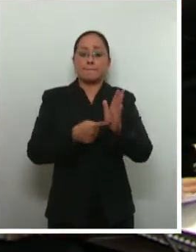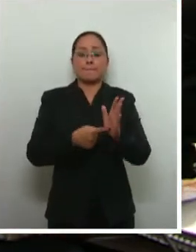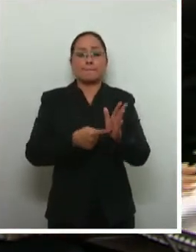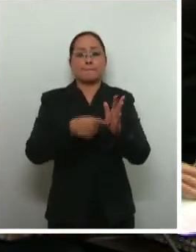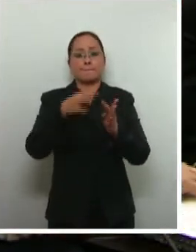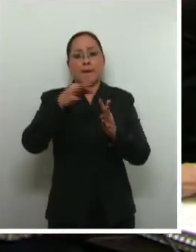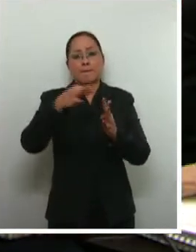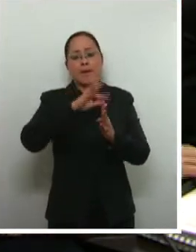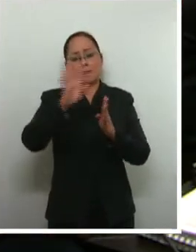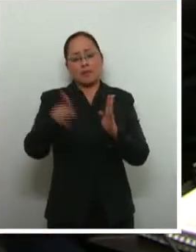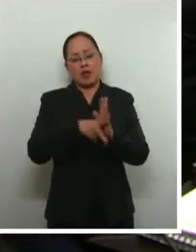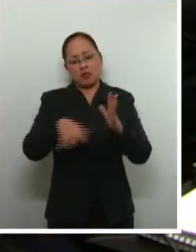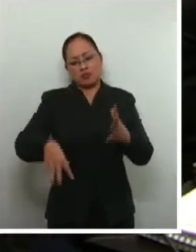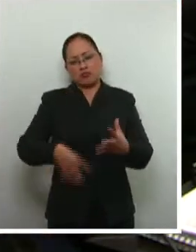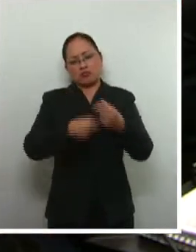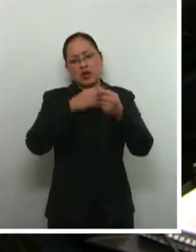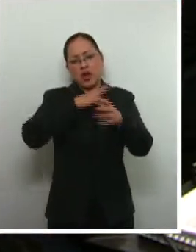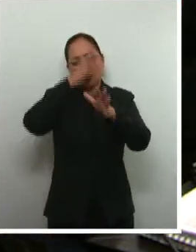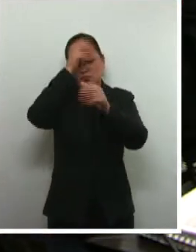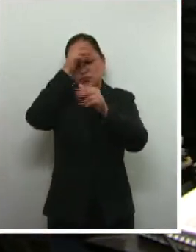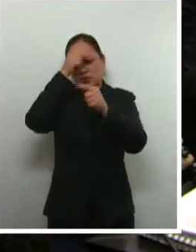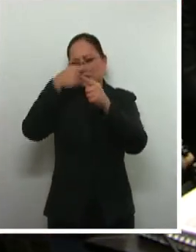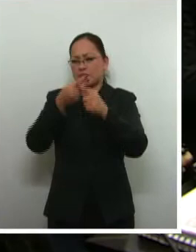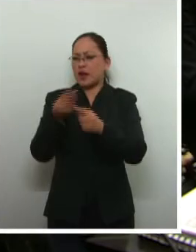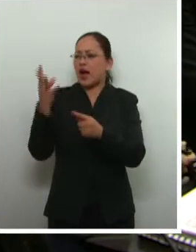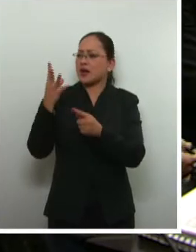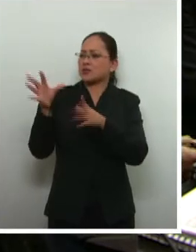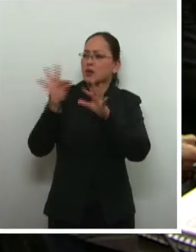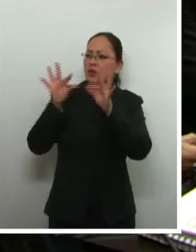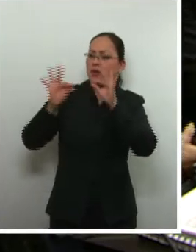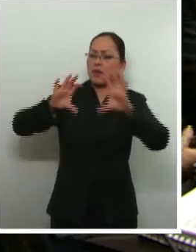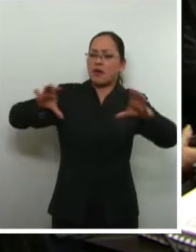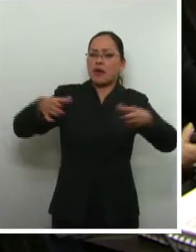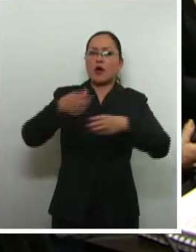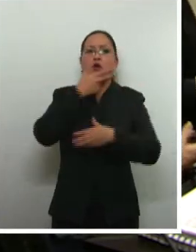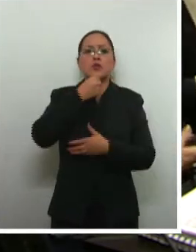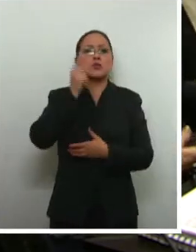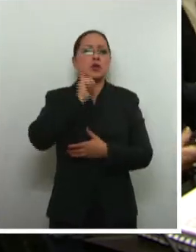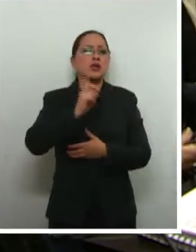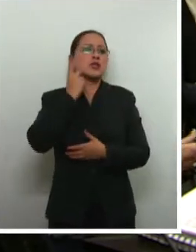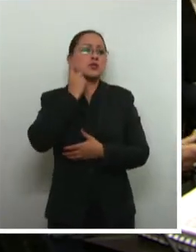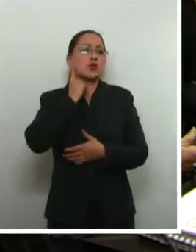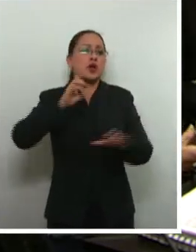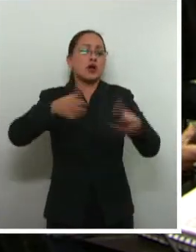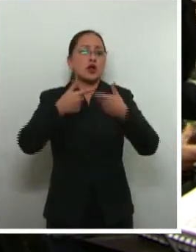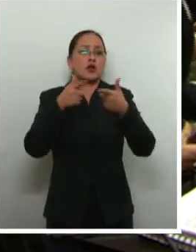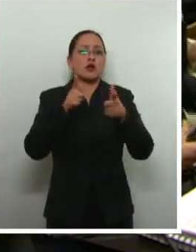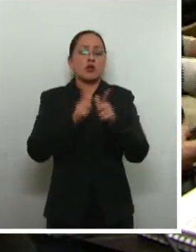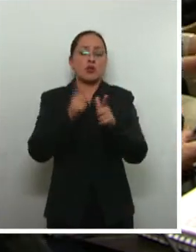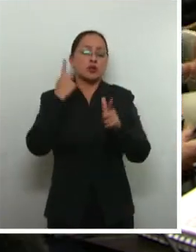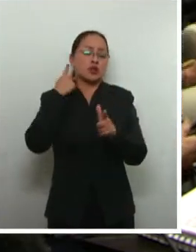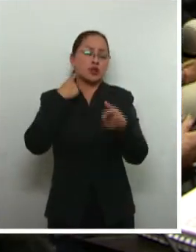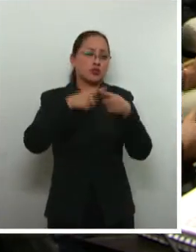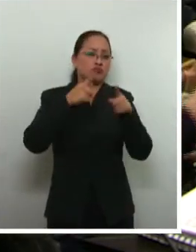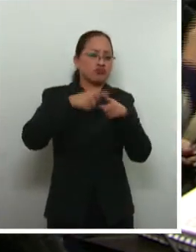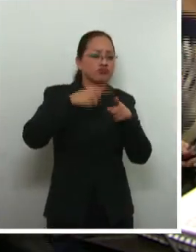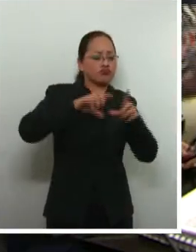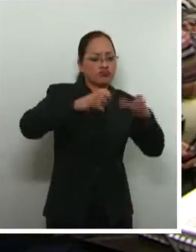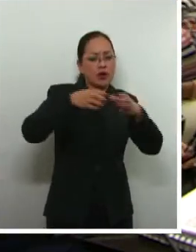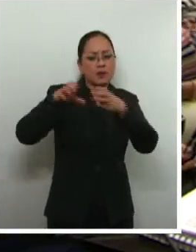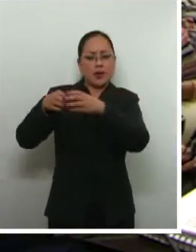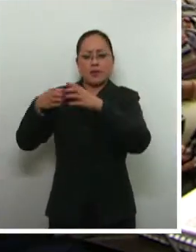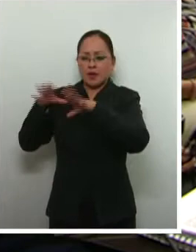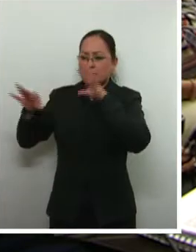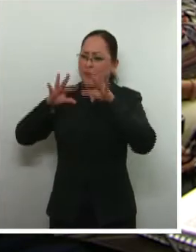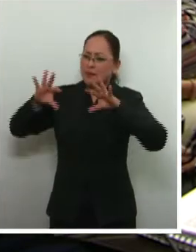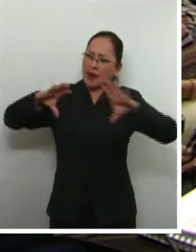reserva fueron consensadas diversas reservas por parte de legisladoras y legisladores que pertenecen a los diferentes grupos